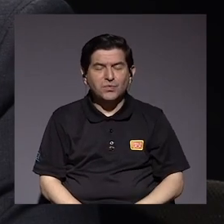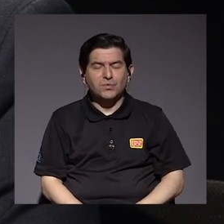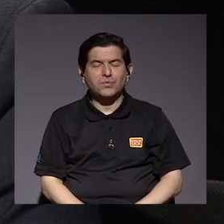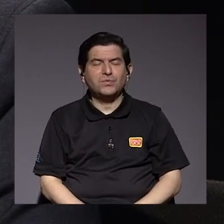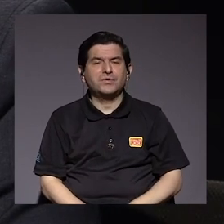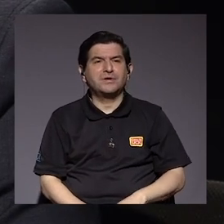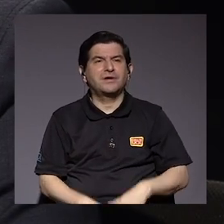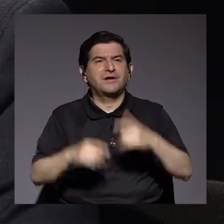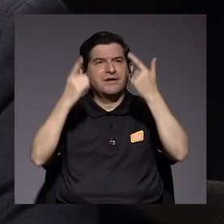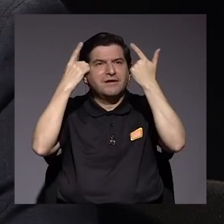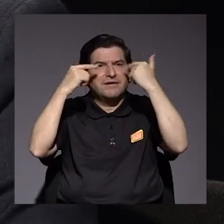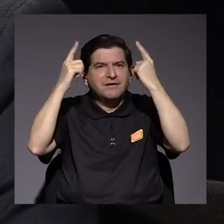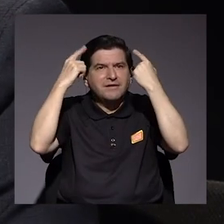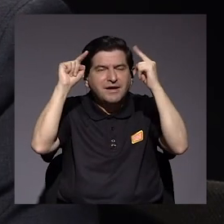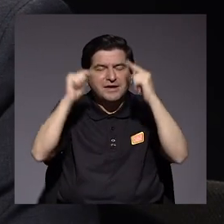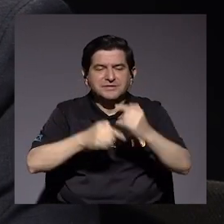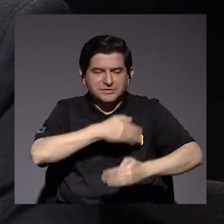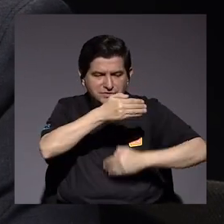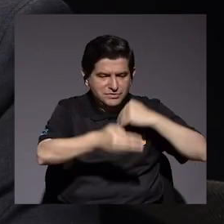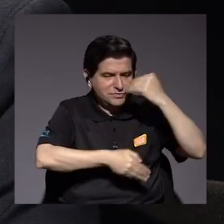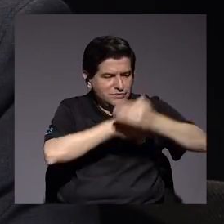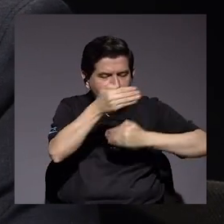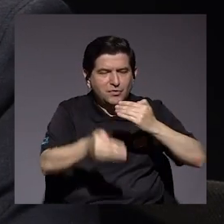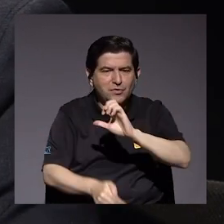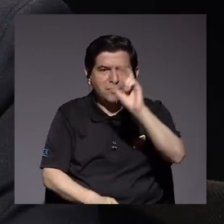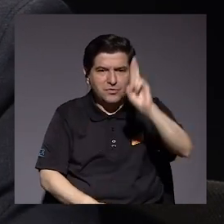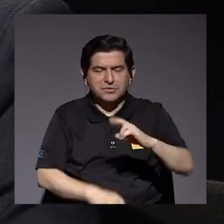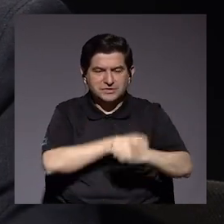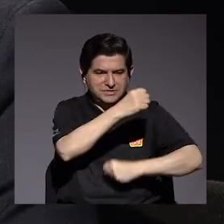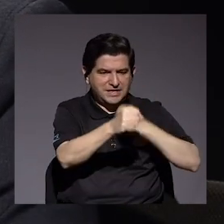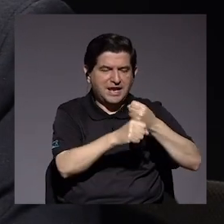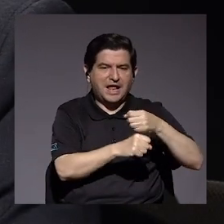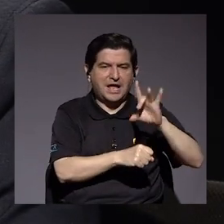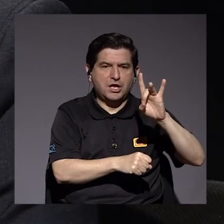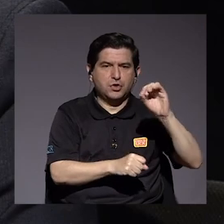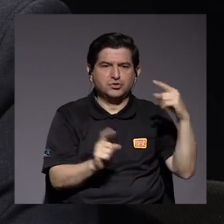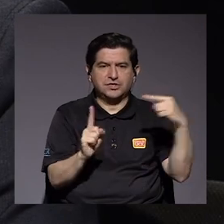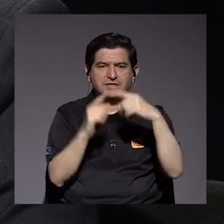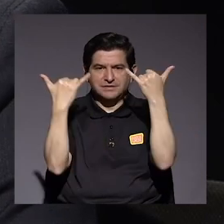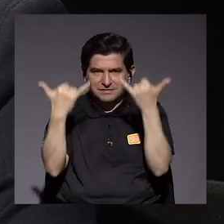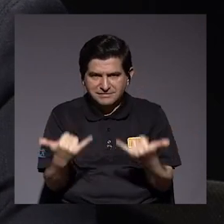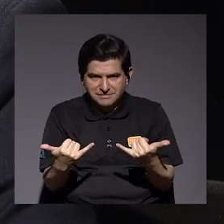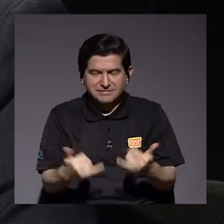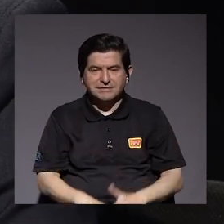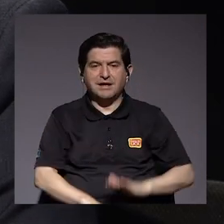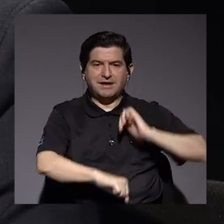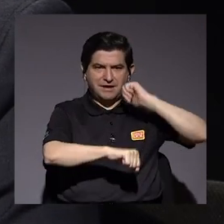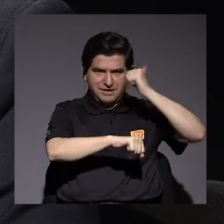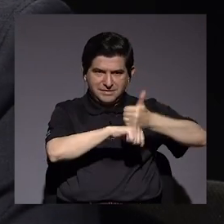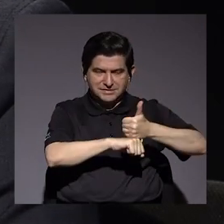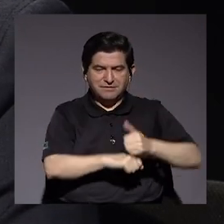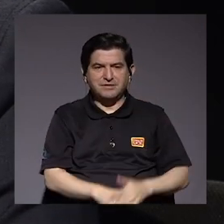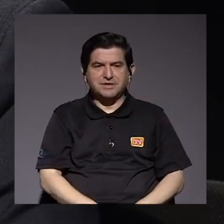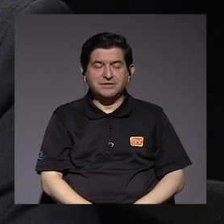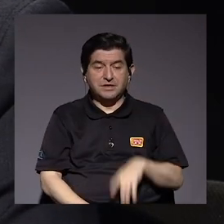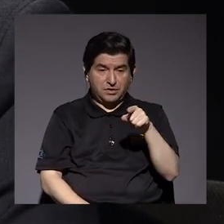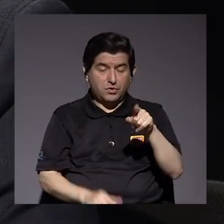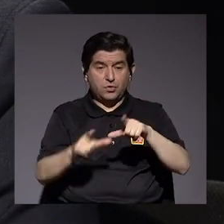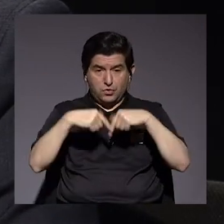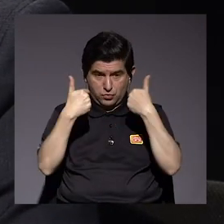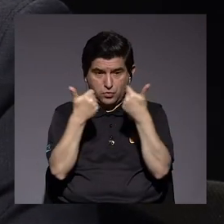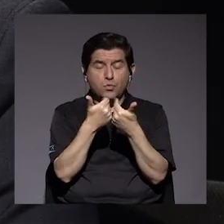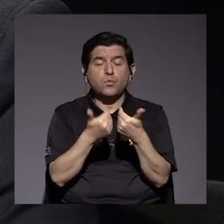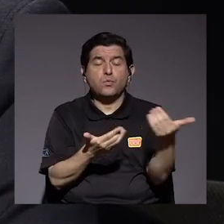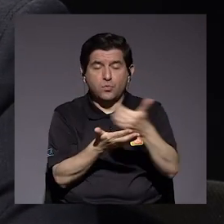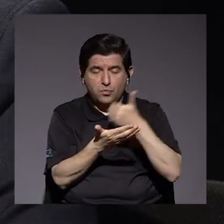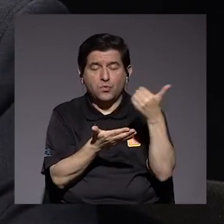de la evolución de costa rica a partir de los 80 hasta hoy es la creación de una masa crítica